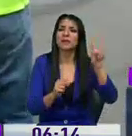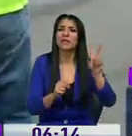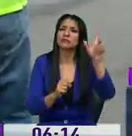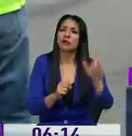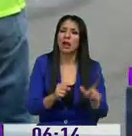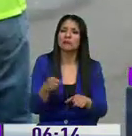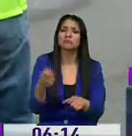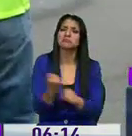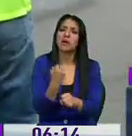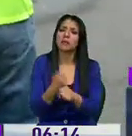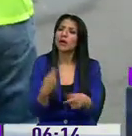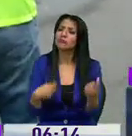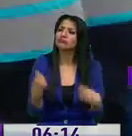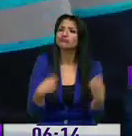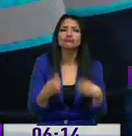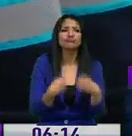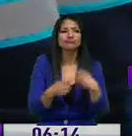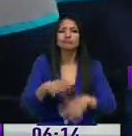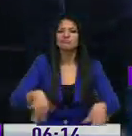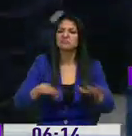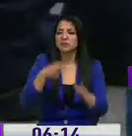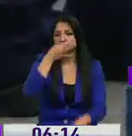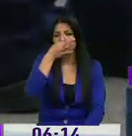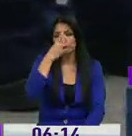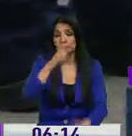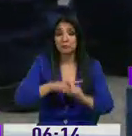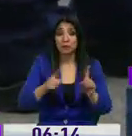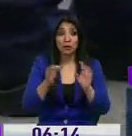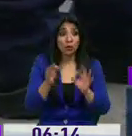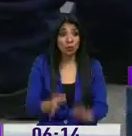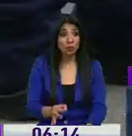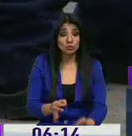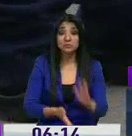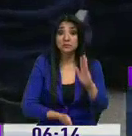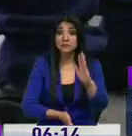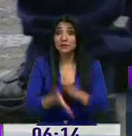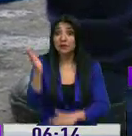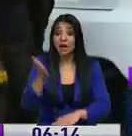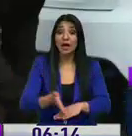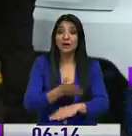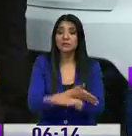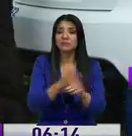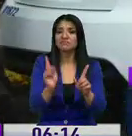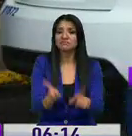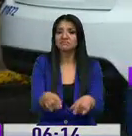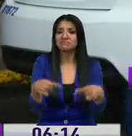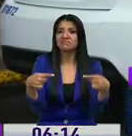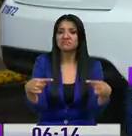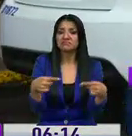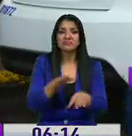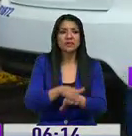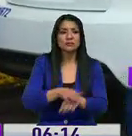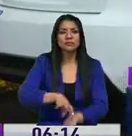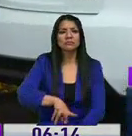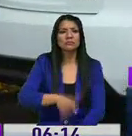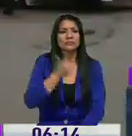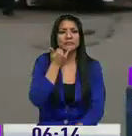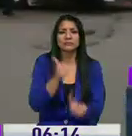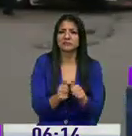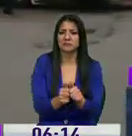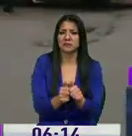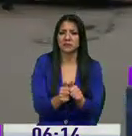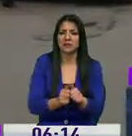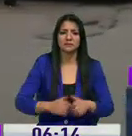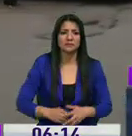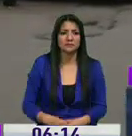últimos días en tierra colorada pero hoy antes de partir surgió un conflicto entre ellos por el supuesto robo de un celular